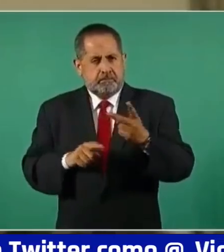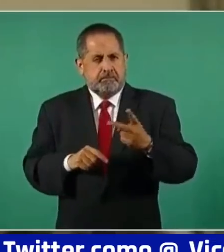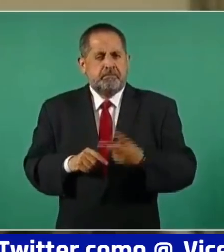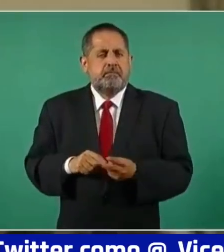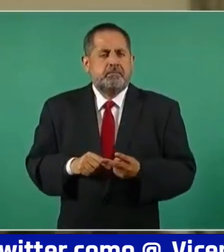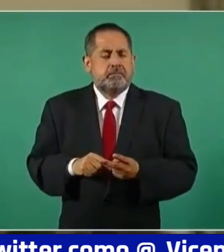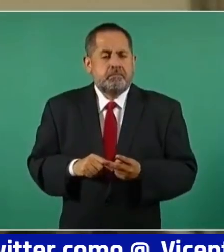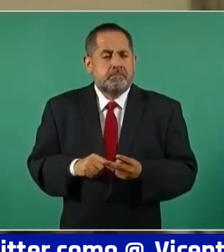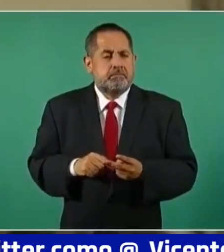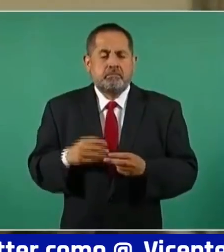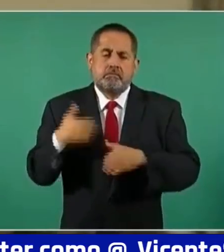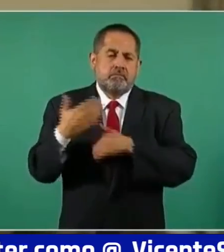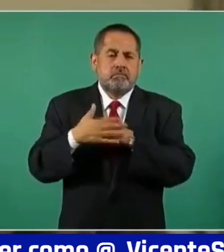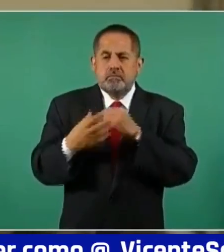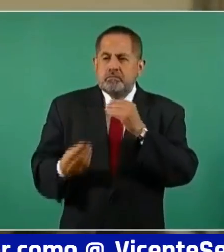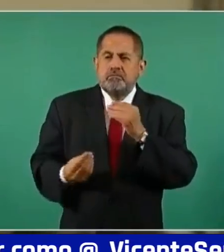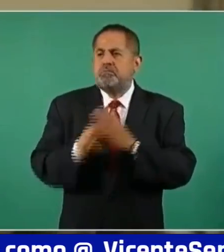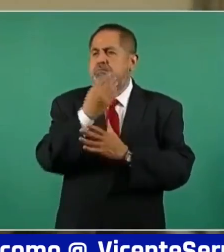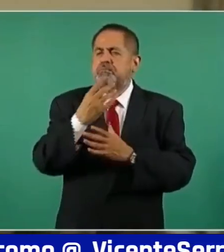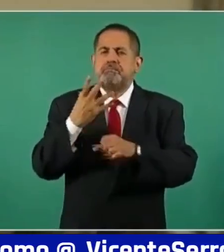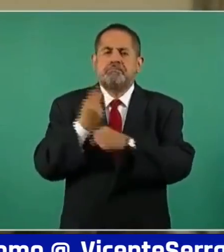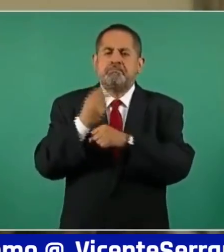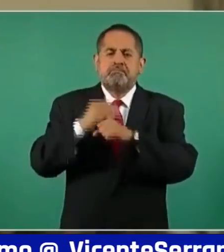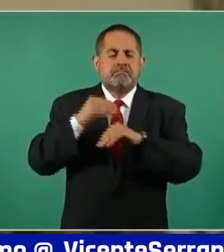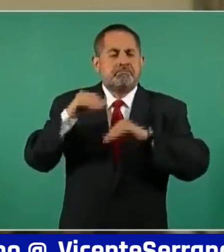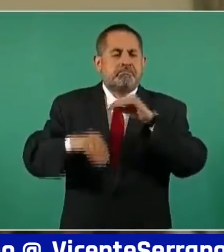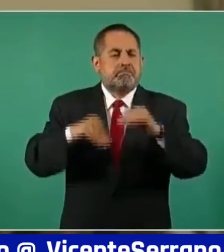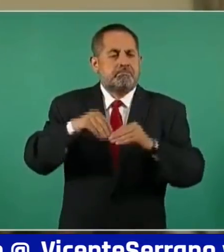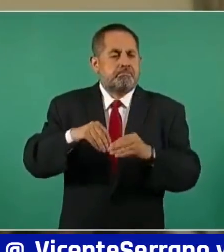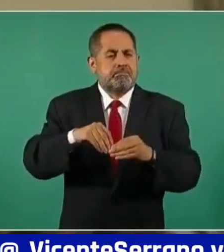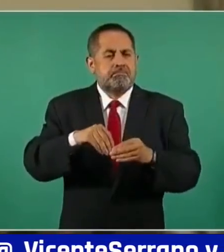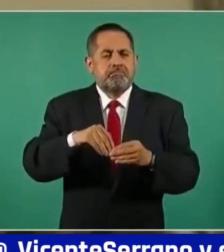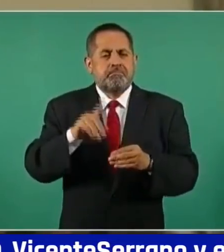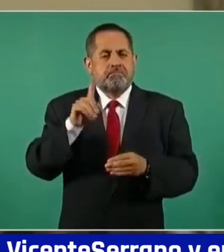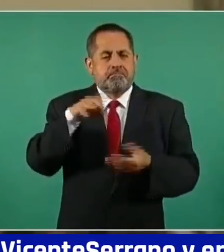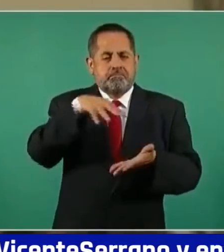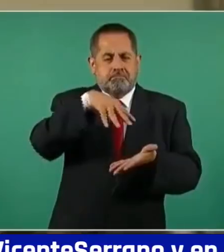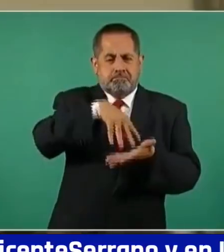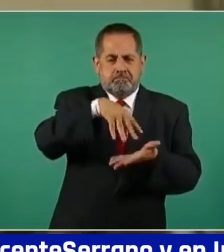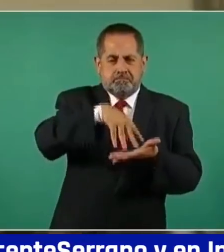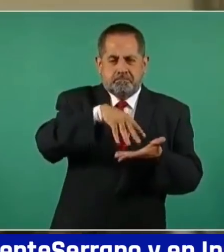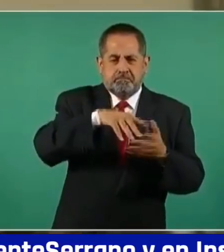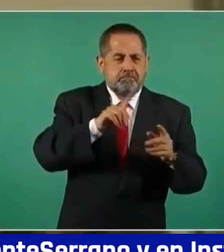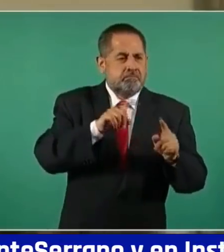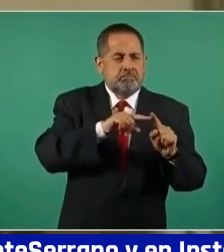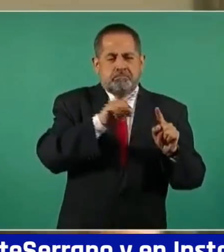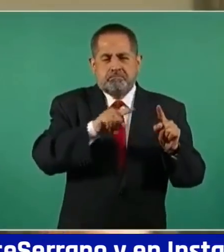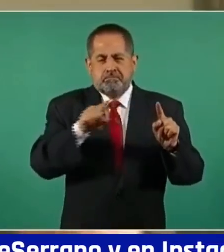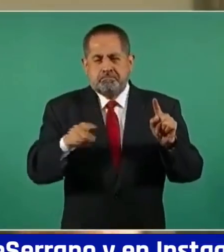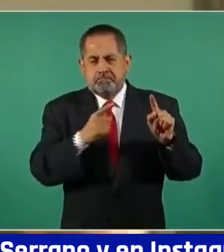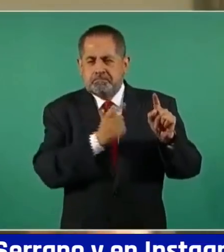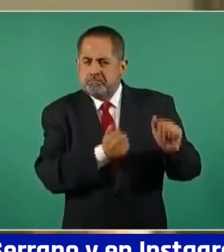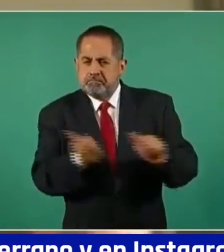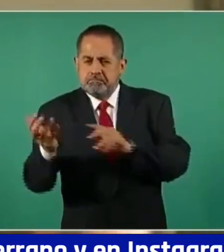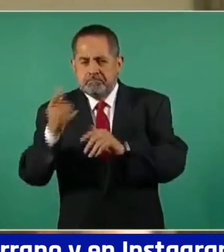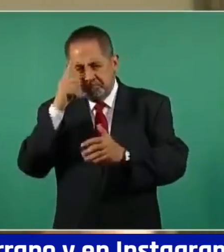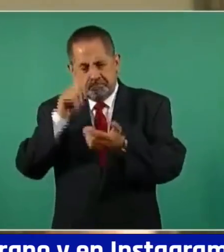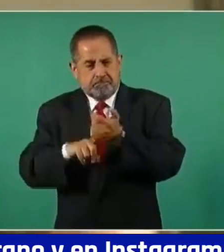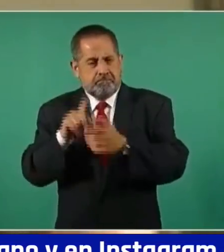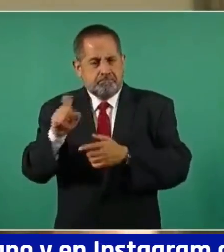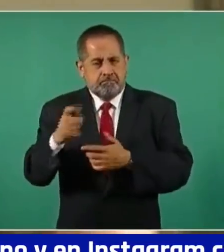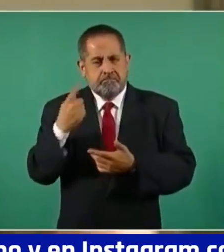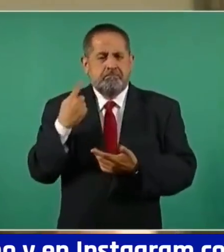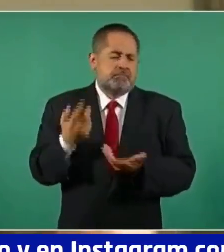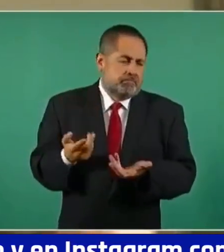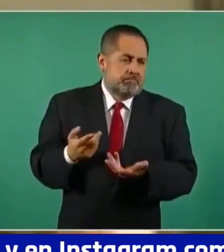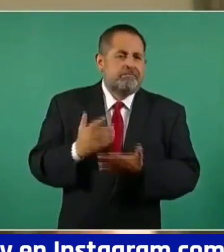el acueducto o la propuesta de un acueducto en La Laguna para evitar